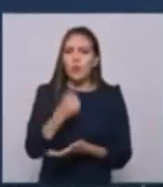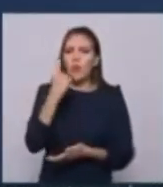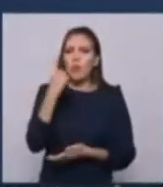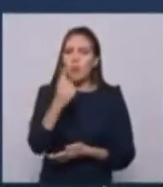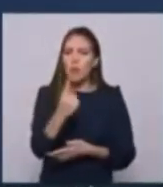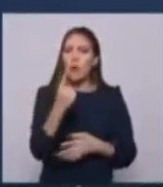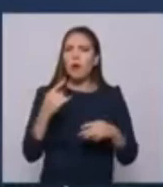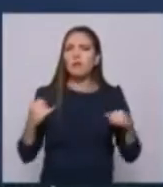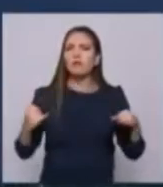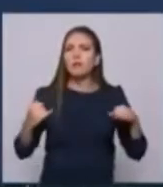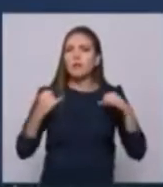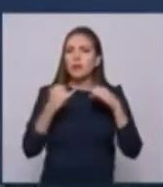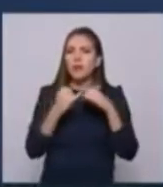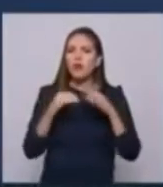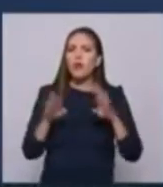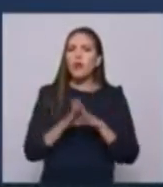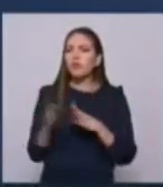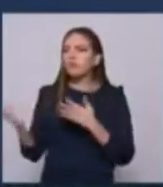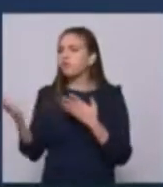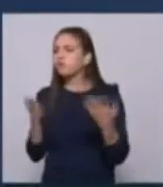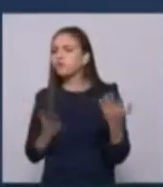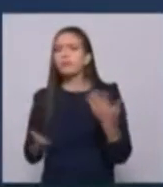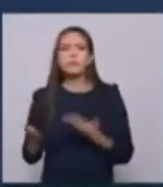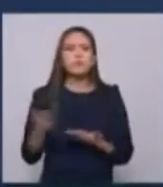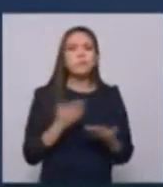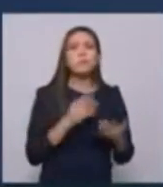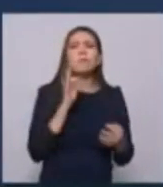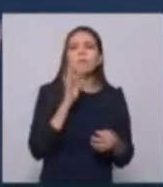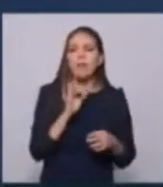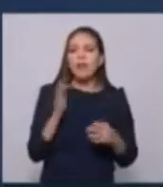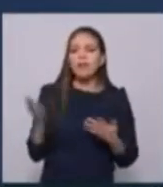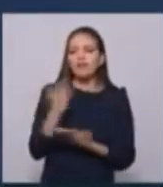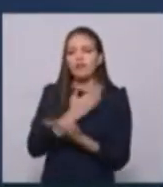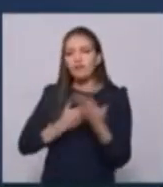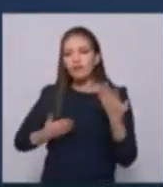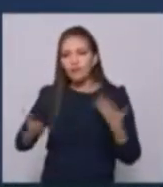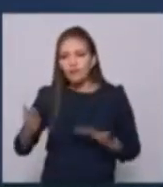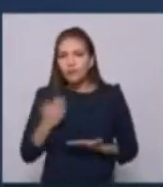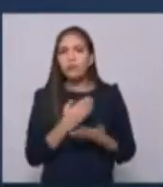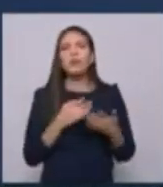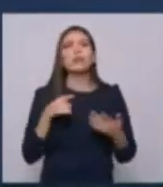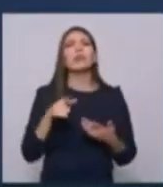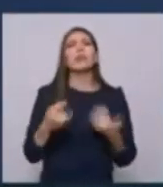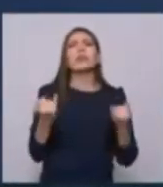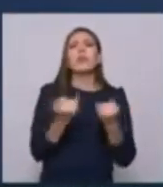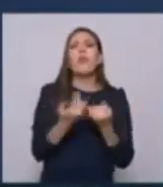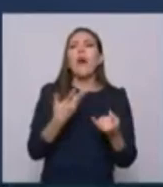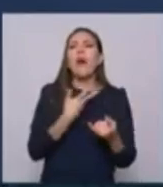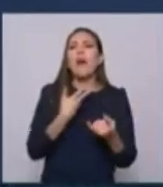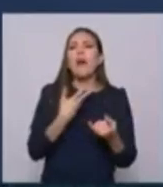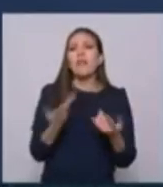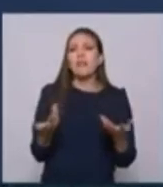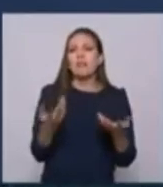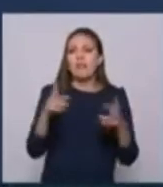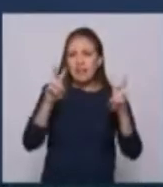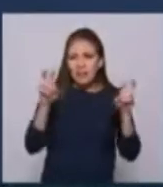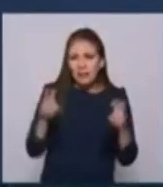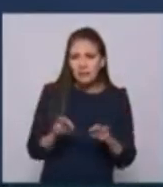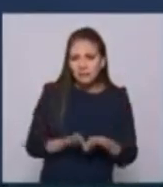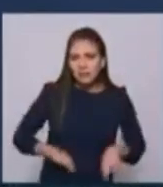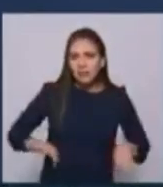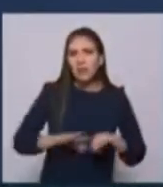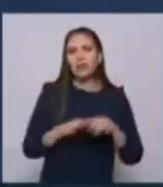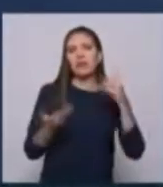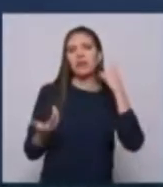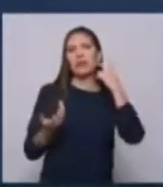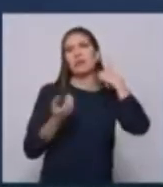pueda correlacionarlos a todos. Y aquí también vienen ya temas de salud pública, ¿no? ¿sí? Y temas